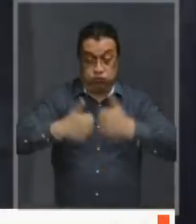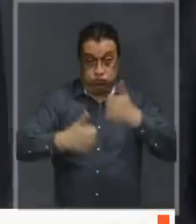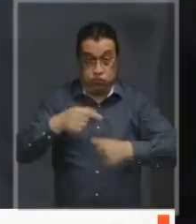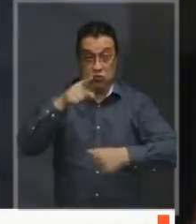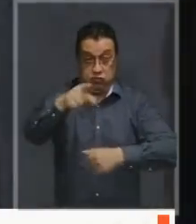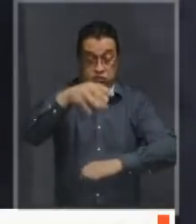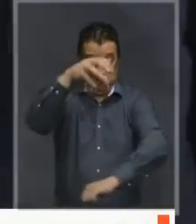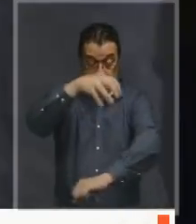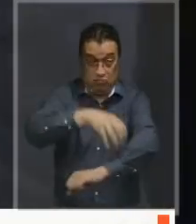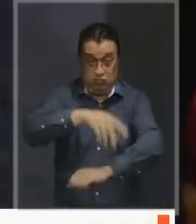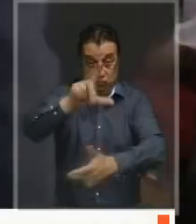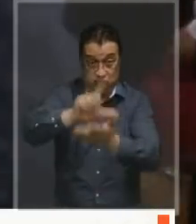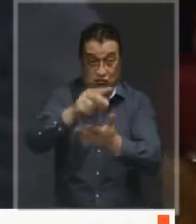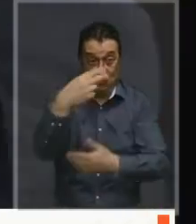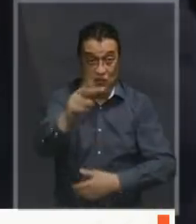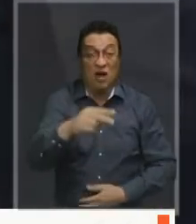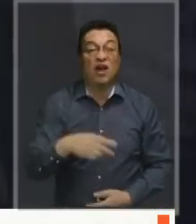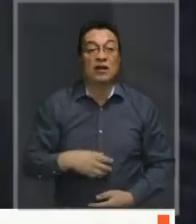distrito.